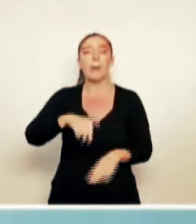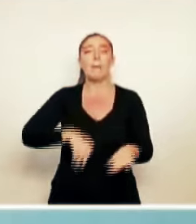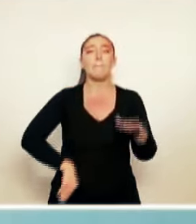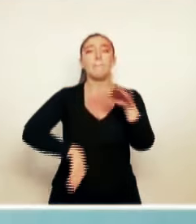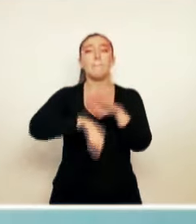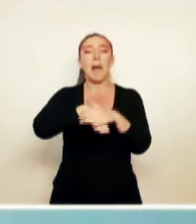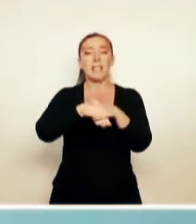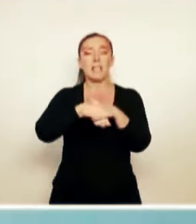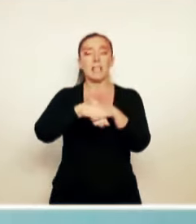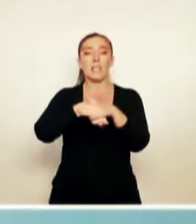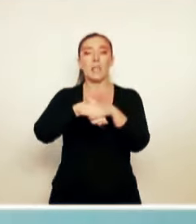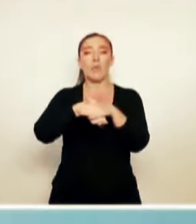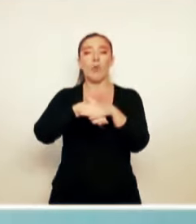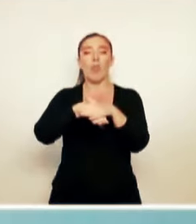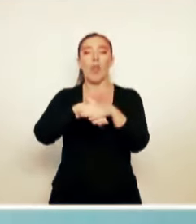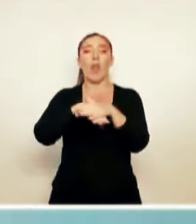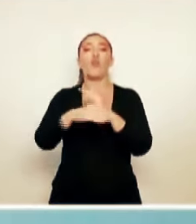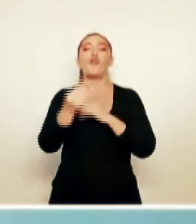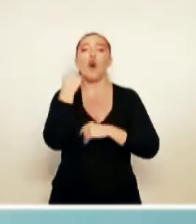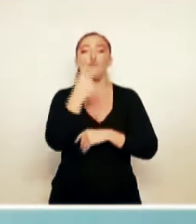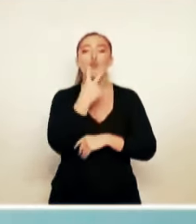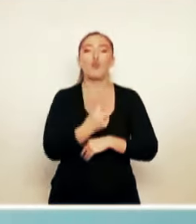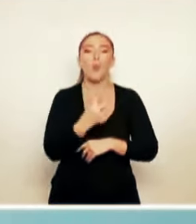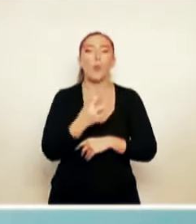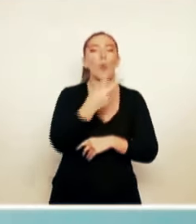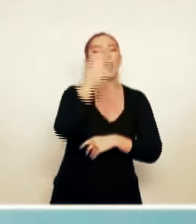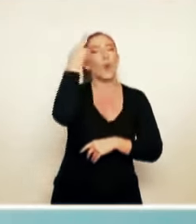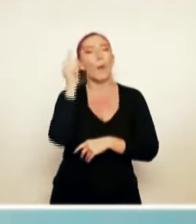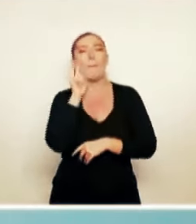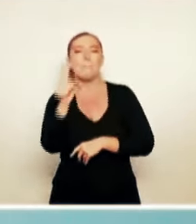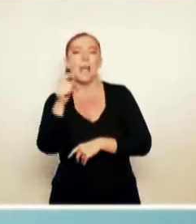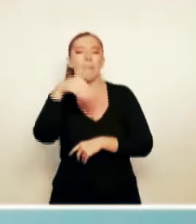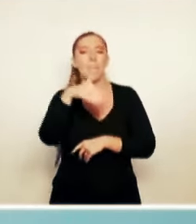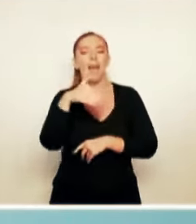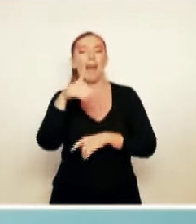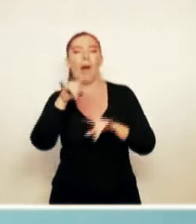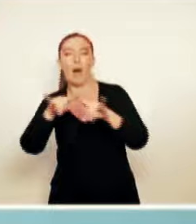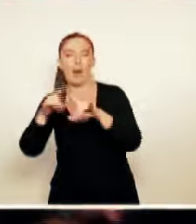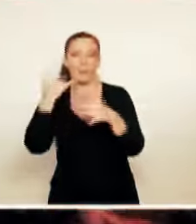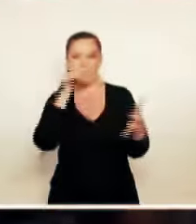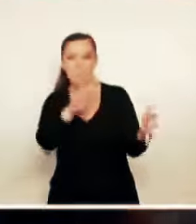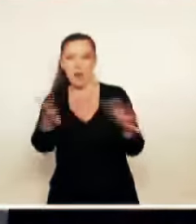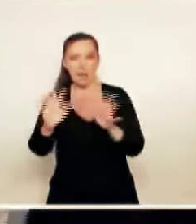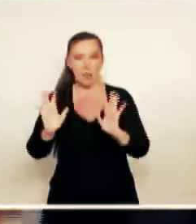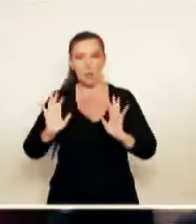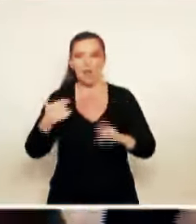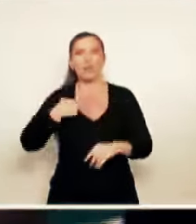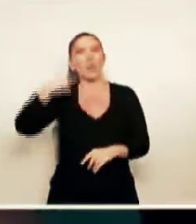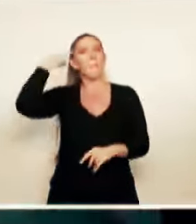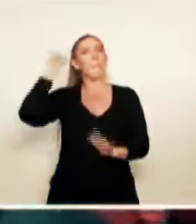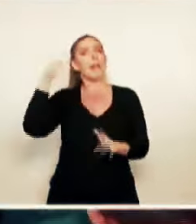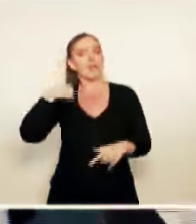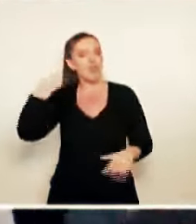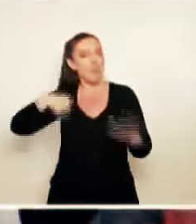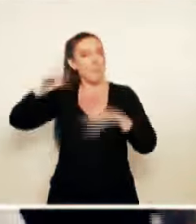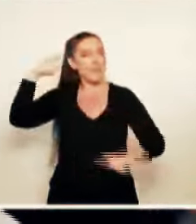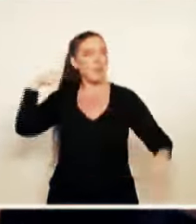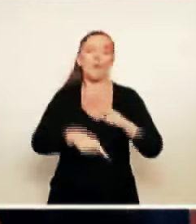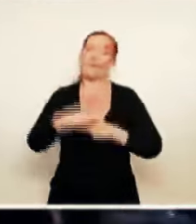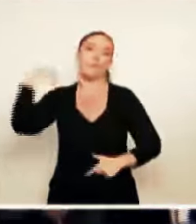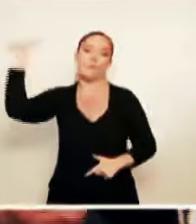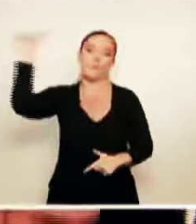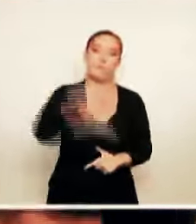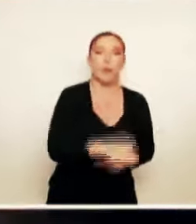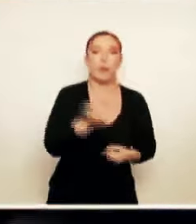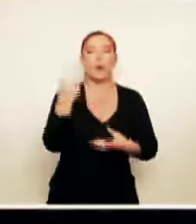son 29.000 megavatios, más o menos, 30.000 megavatios, que yo creo que cuando esto se profundice va a caer, porque va a